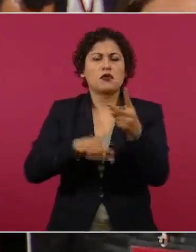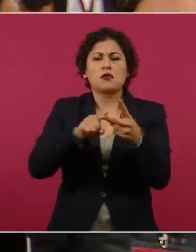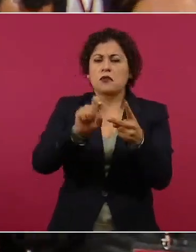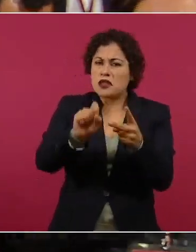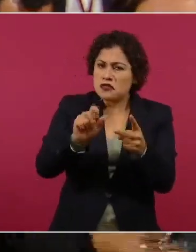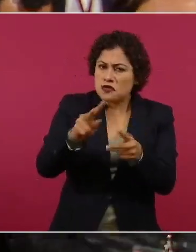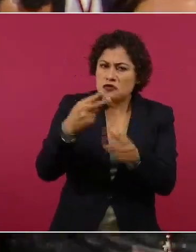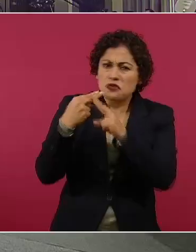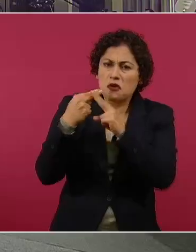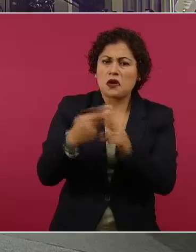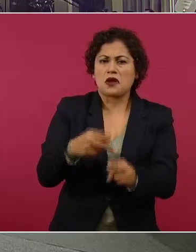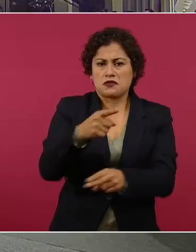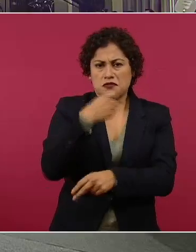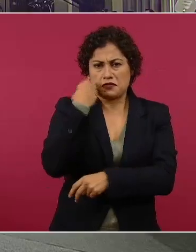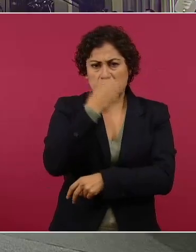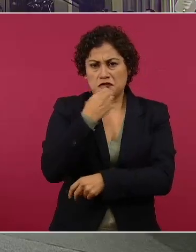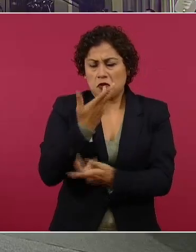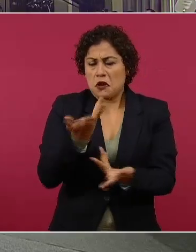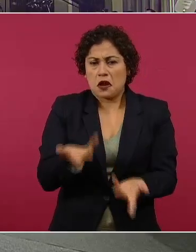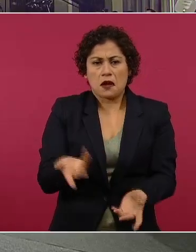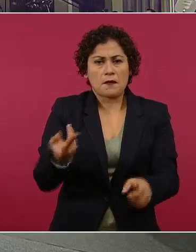Williams, sin ningún incidente,